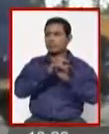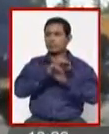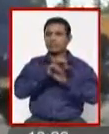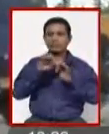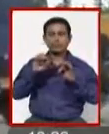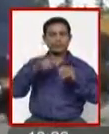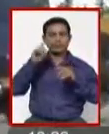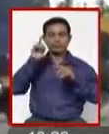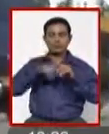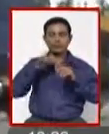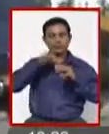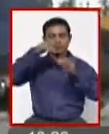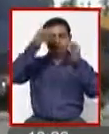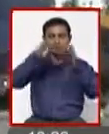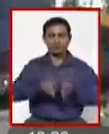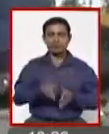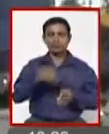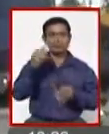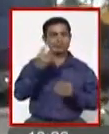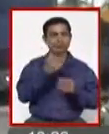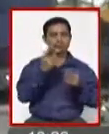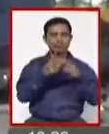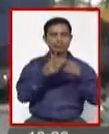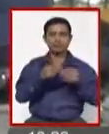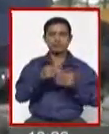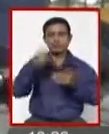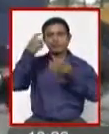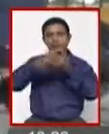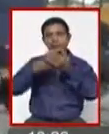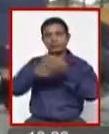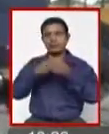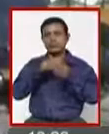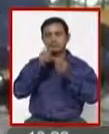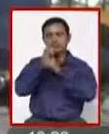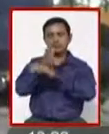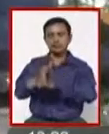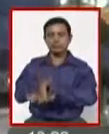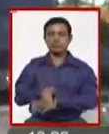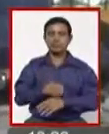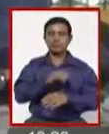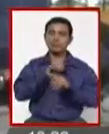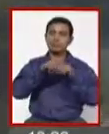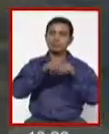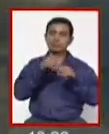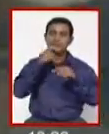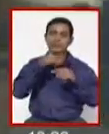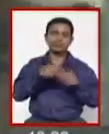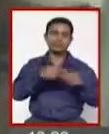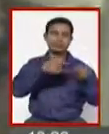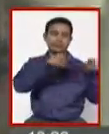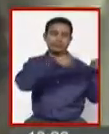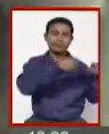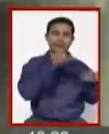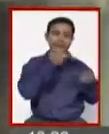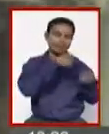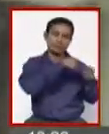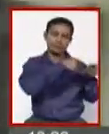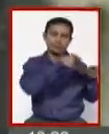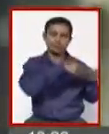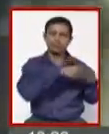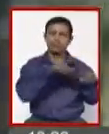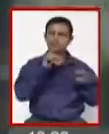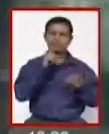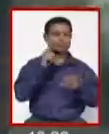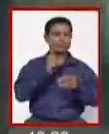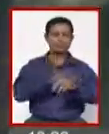vista pueden ser juzgados por los 3 delitos que les han imputado. La autoridad manifestó que el incidente fronterizo no es el primero que se registra